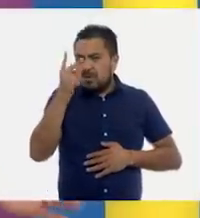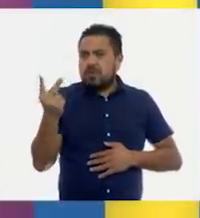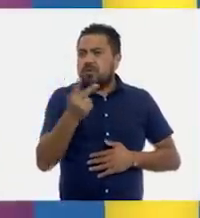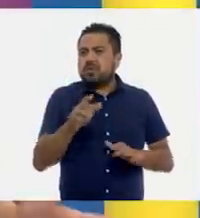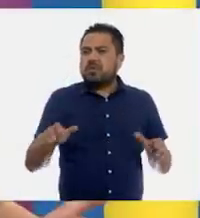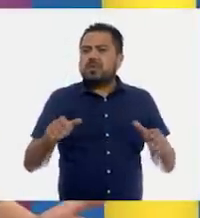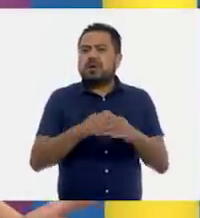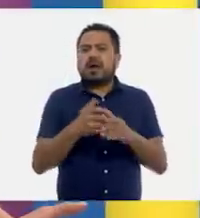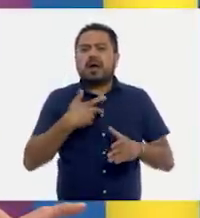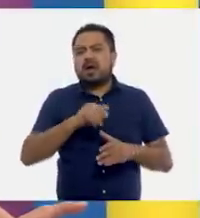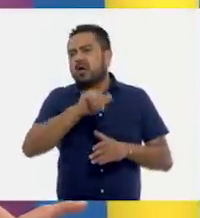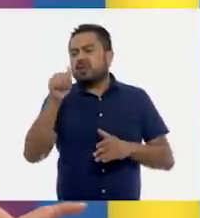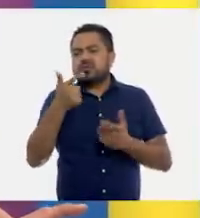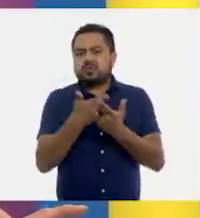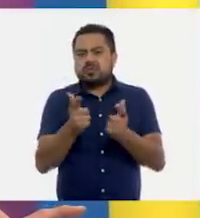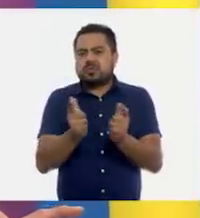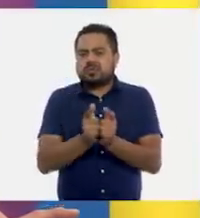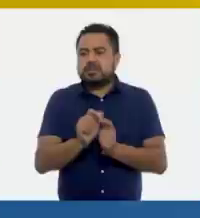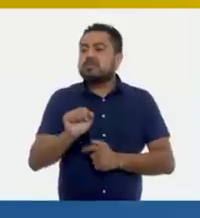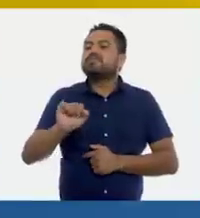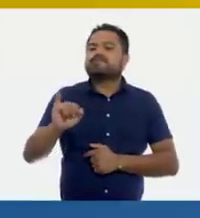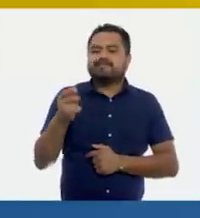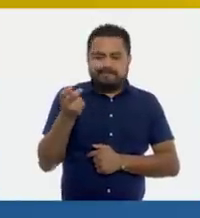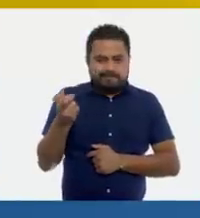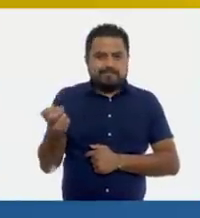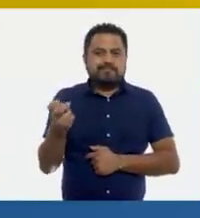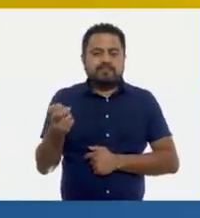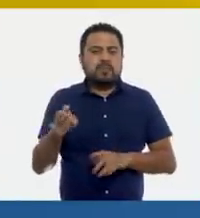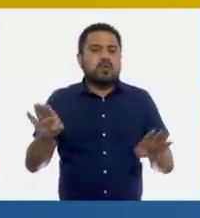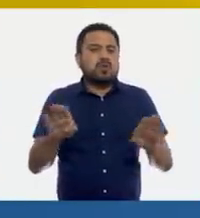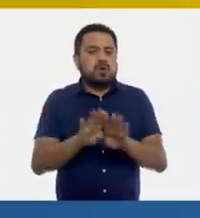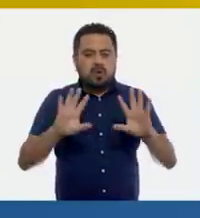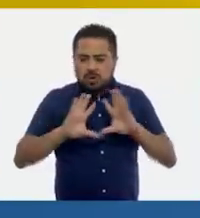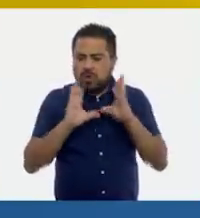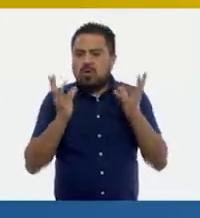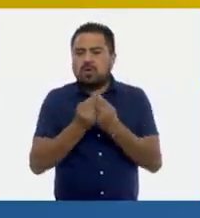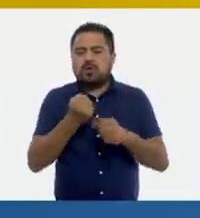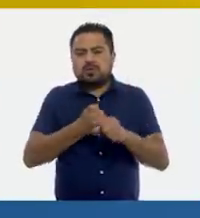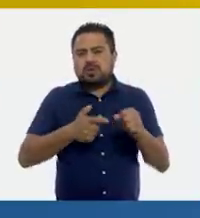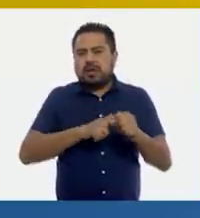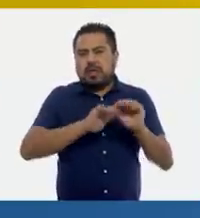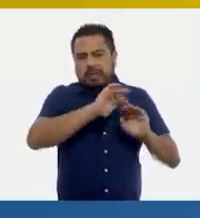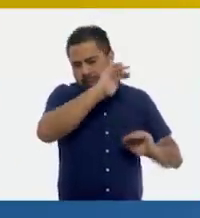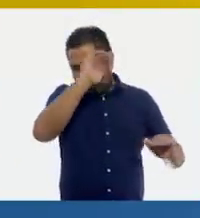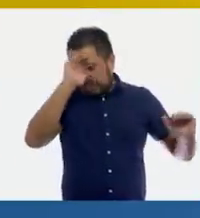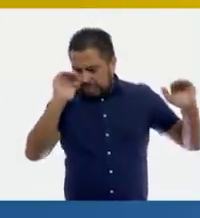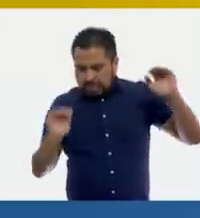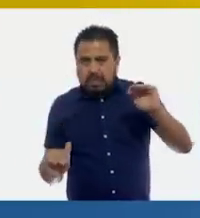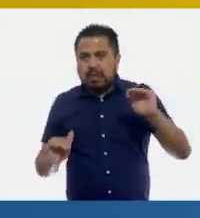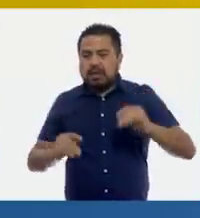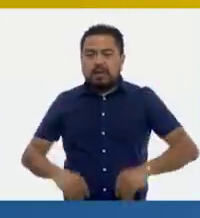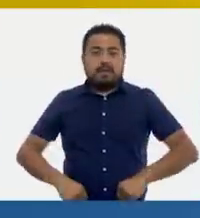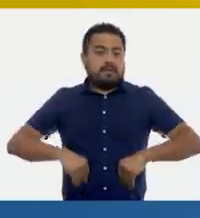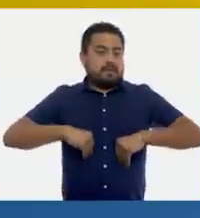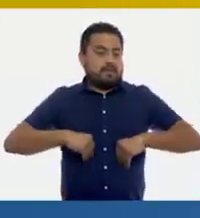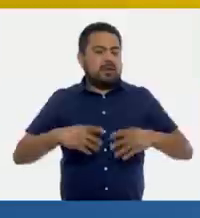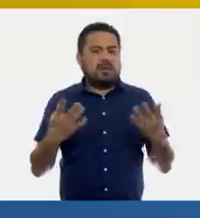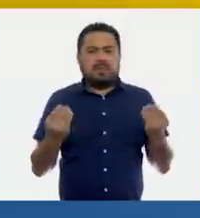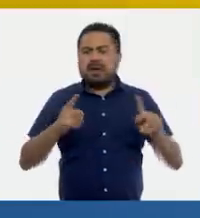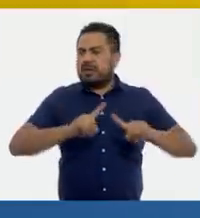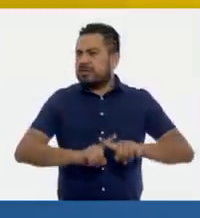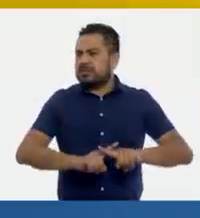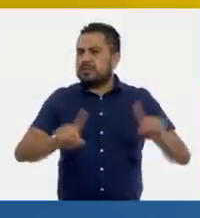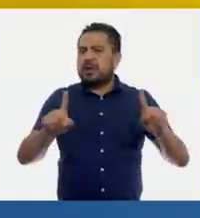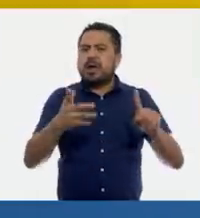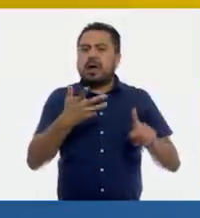existía otro sector. Así es. Como parte de la sociedad desigual de ese entonces, en la que vivían muy diferente